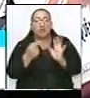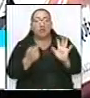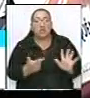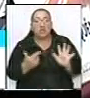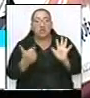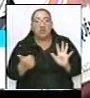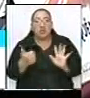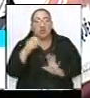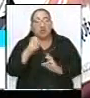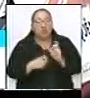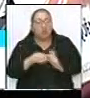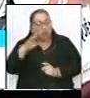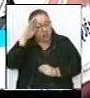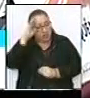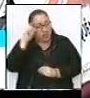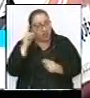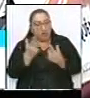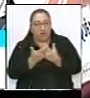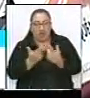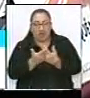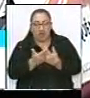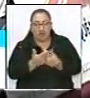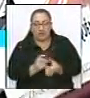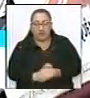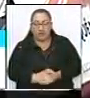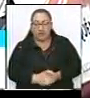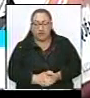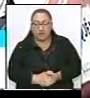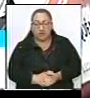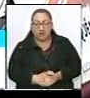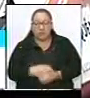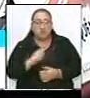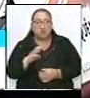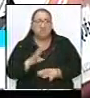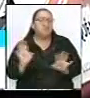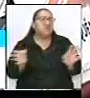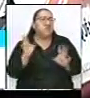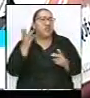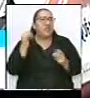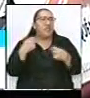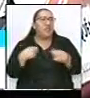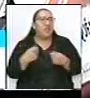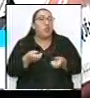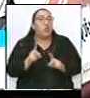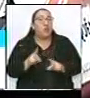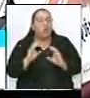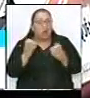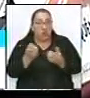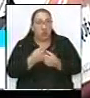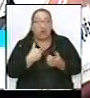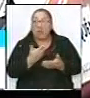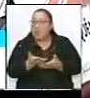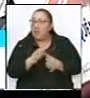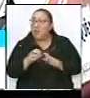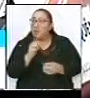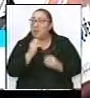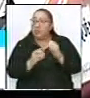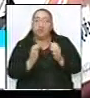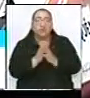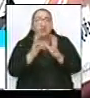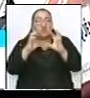para los policías y militares, nos dijeron que era iniciativa de gasto, cuando el Congreso, que tiene que hacer